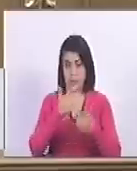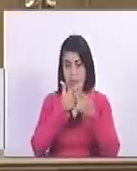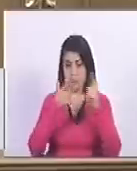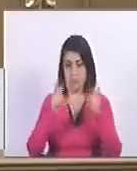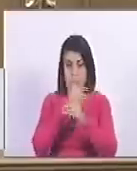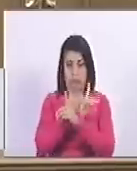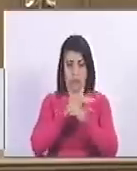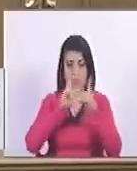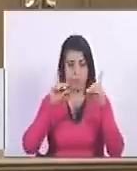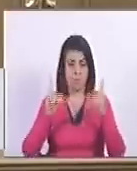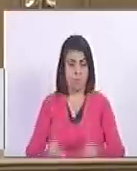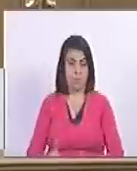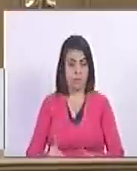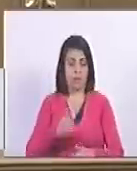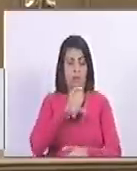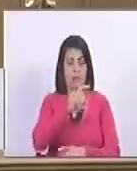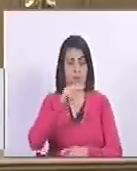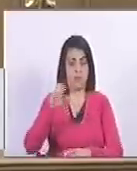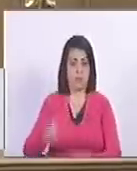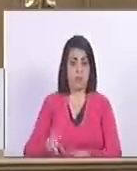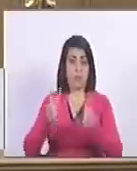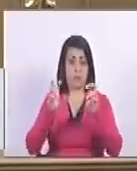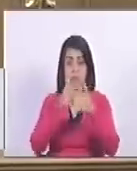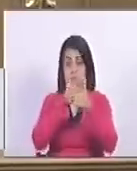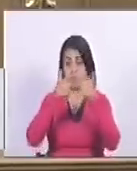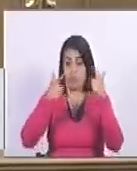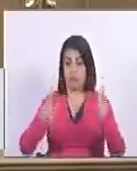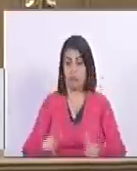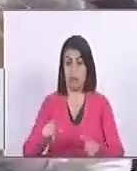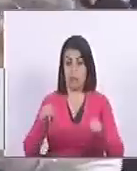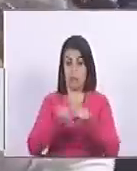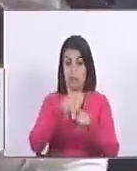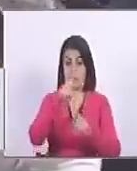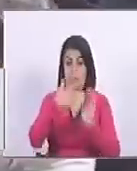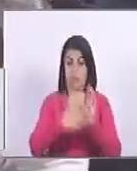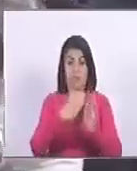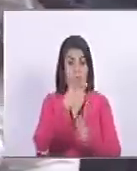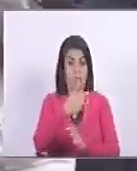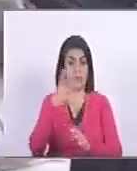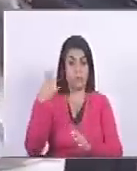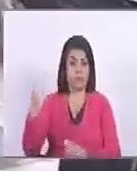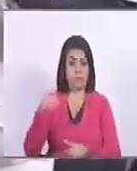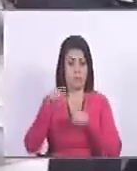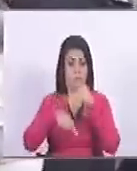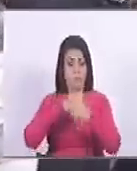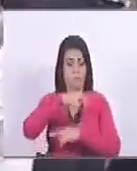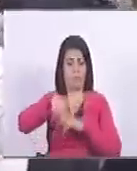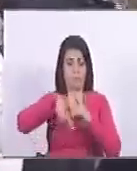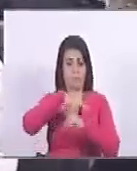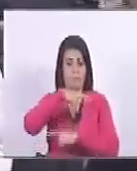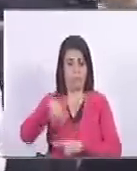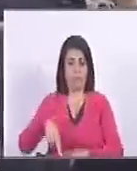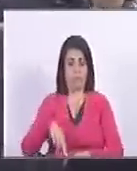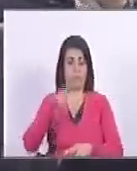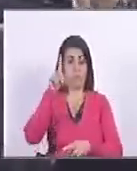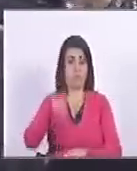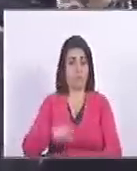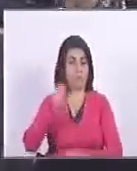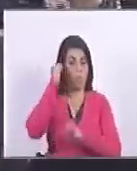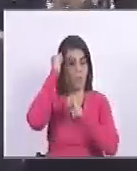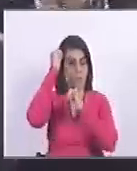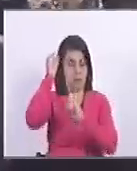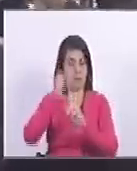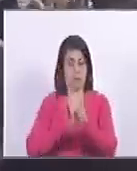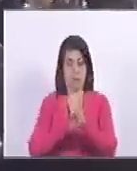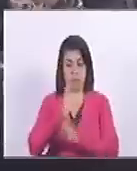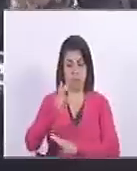libres, democráticas, con CNE electo libre y democrático en el 2024. Y de ahí la revolución saldrá victoriosa. Así